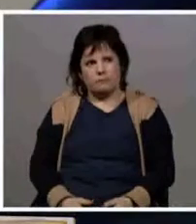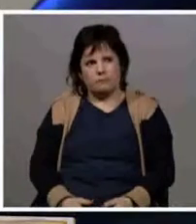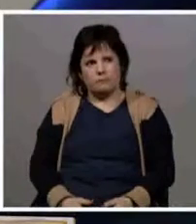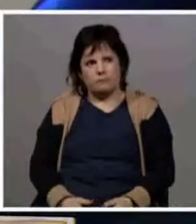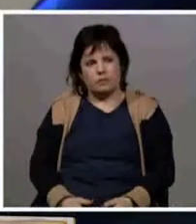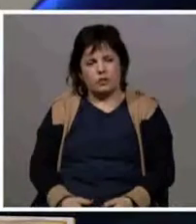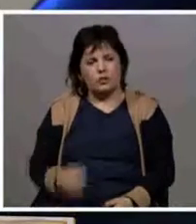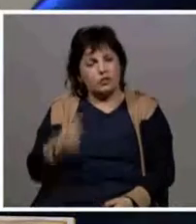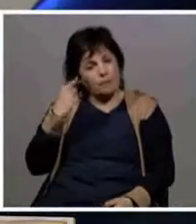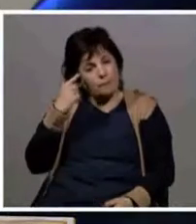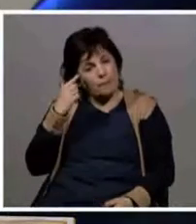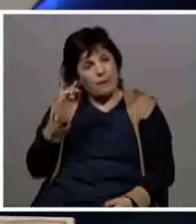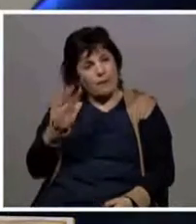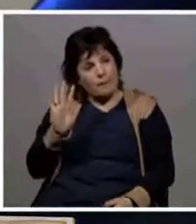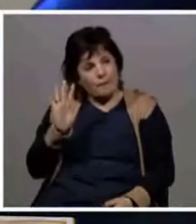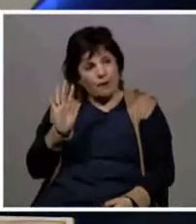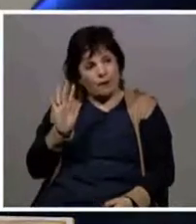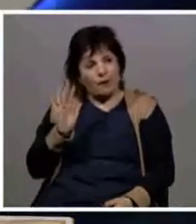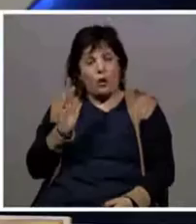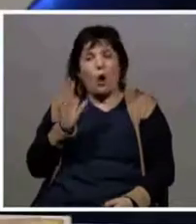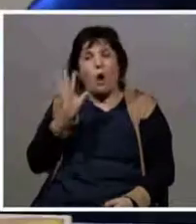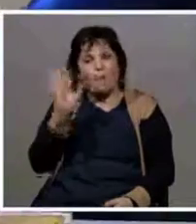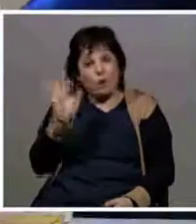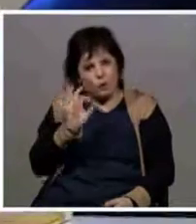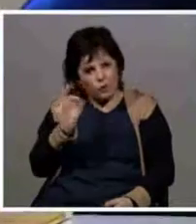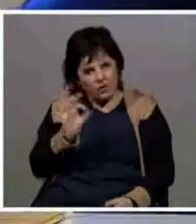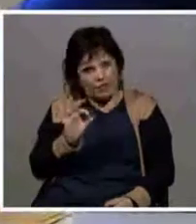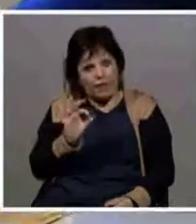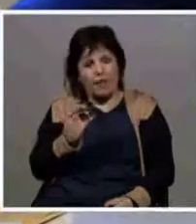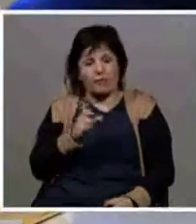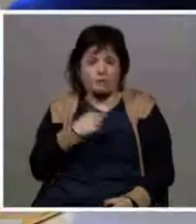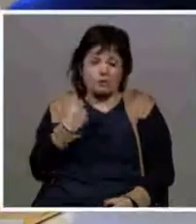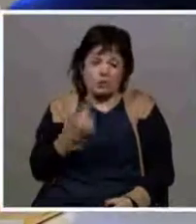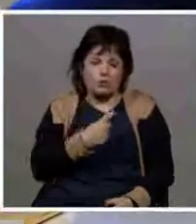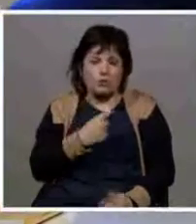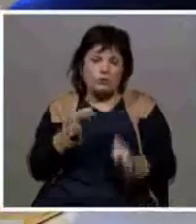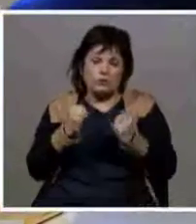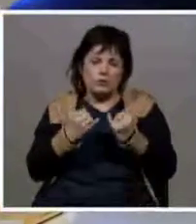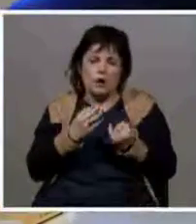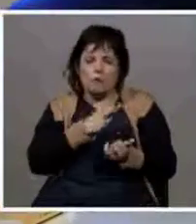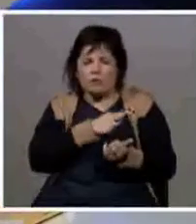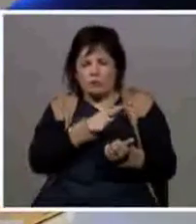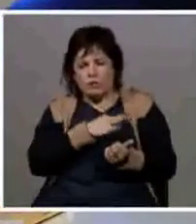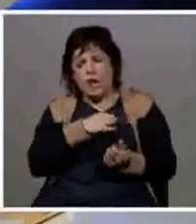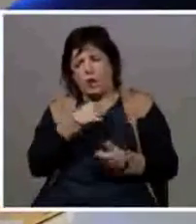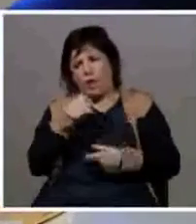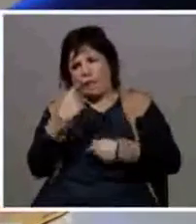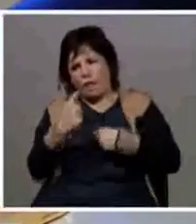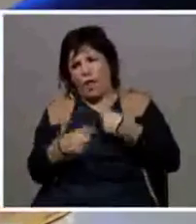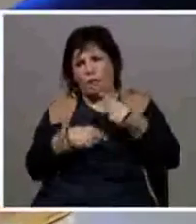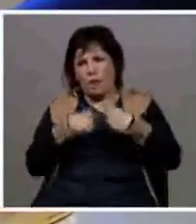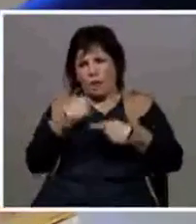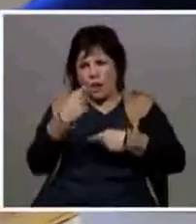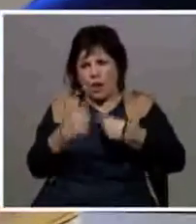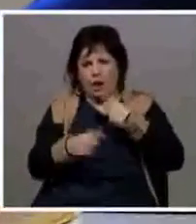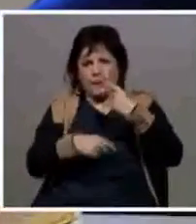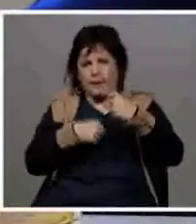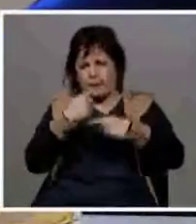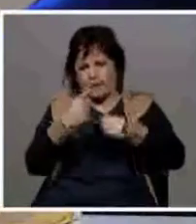a mí me parece que hay oportunidades nosotros hace ya mucho tiempo venimos hablando de esto más